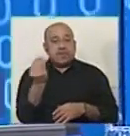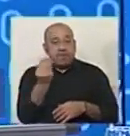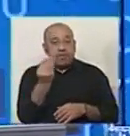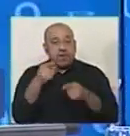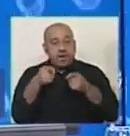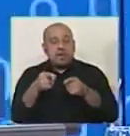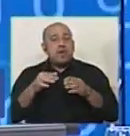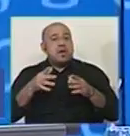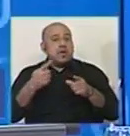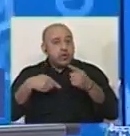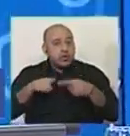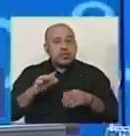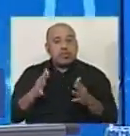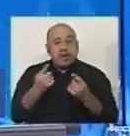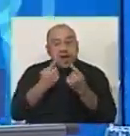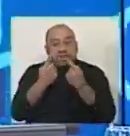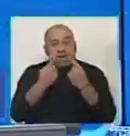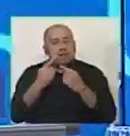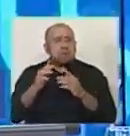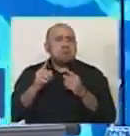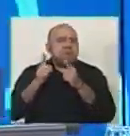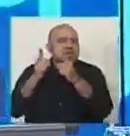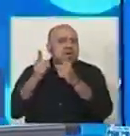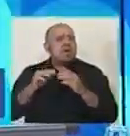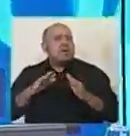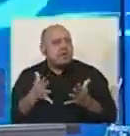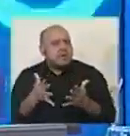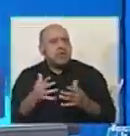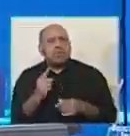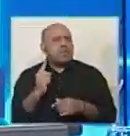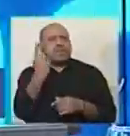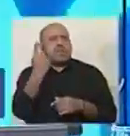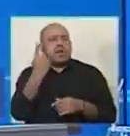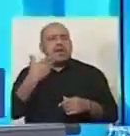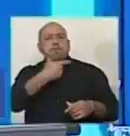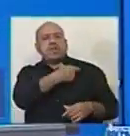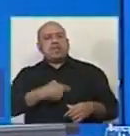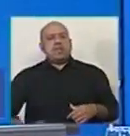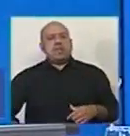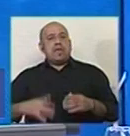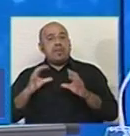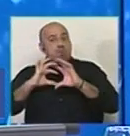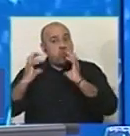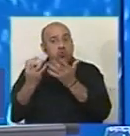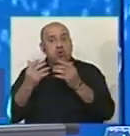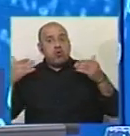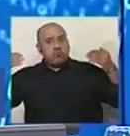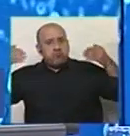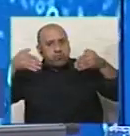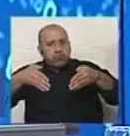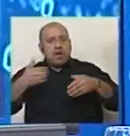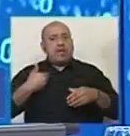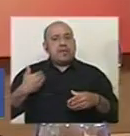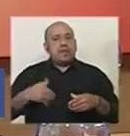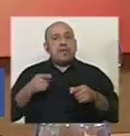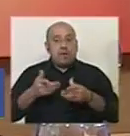hablar de todo lo que dejó la presencia de los principales líderes del mundo aquí en la región, del otro lado del Río de la Plata, recibimos a